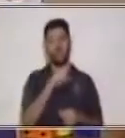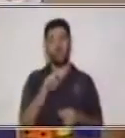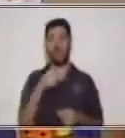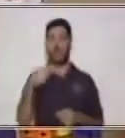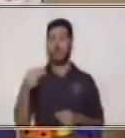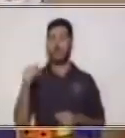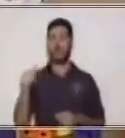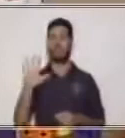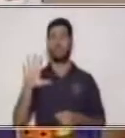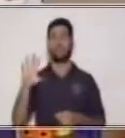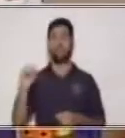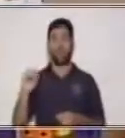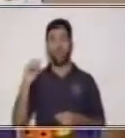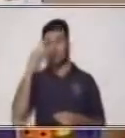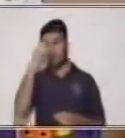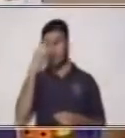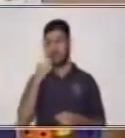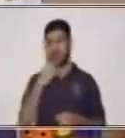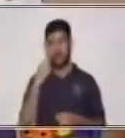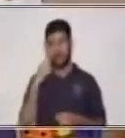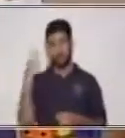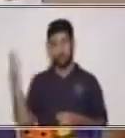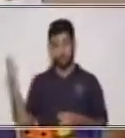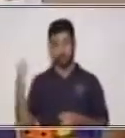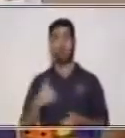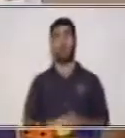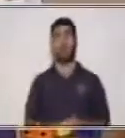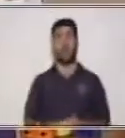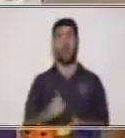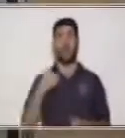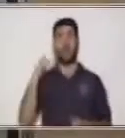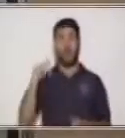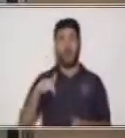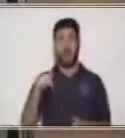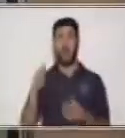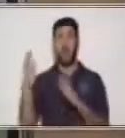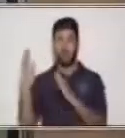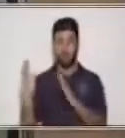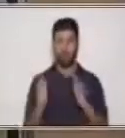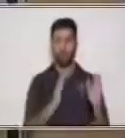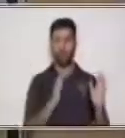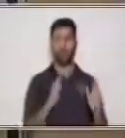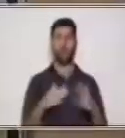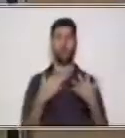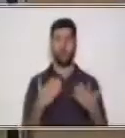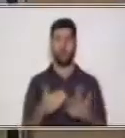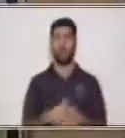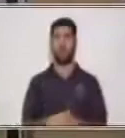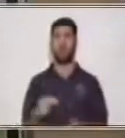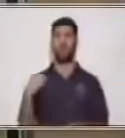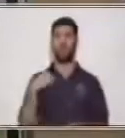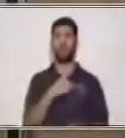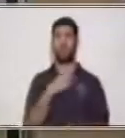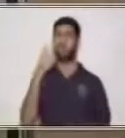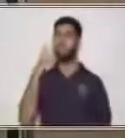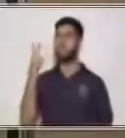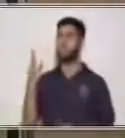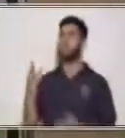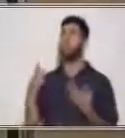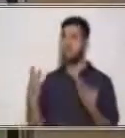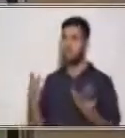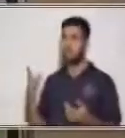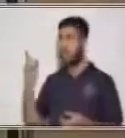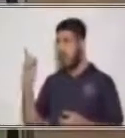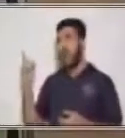50 centavos. Muy bien. Ahora nos vamos a pasar acá y vamos a ver aquí que hay una